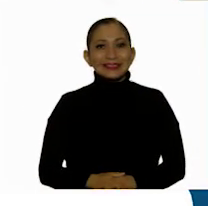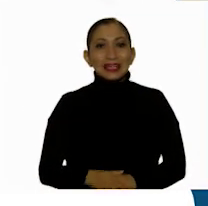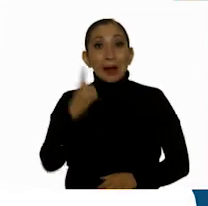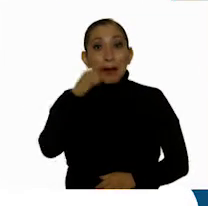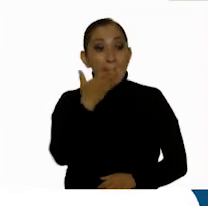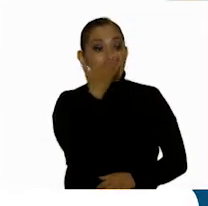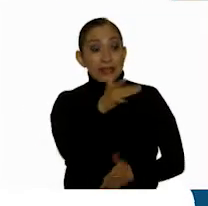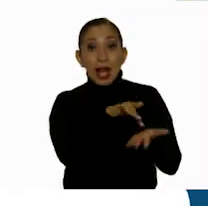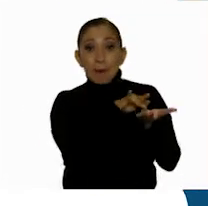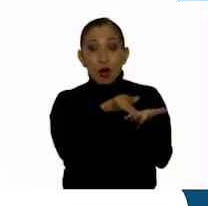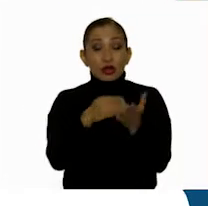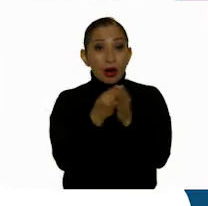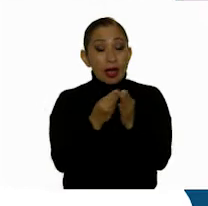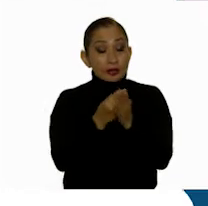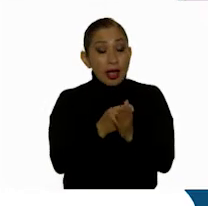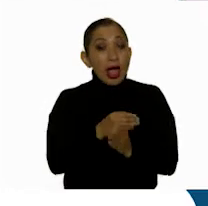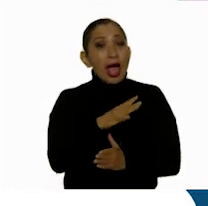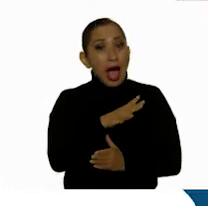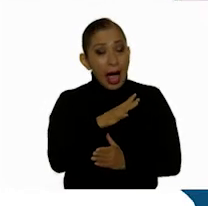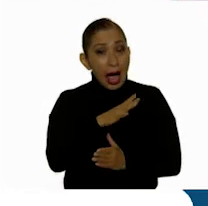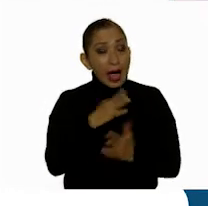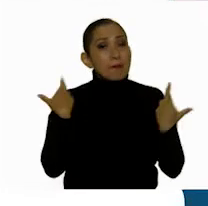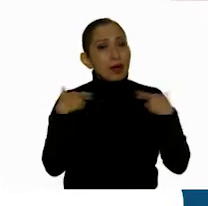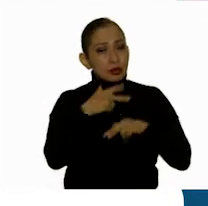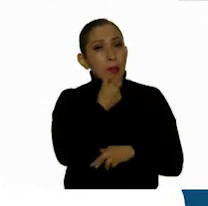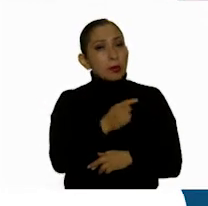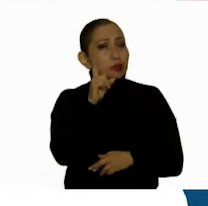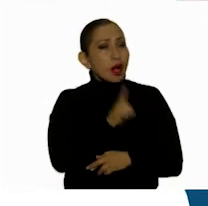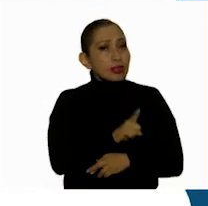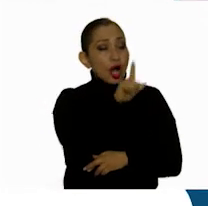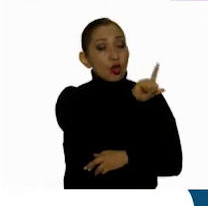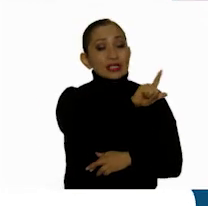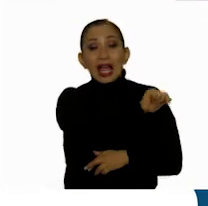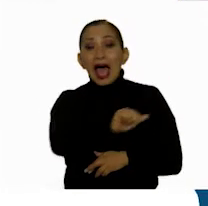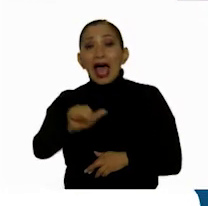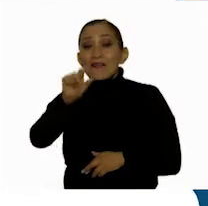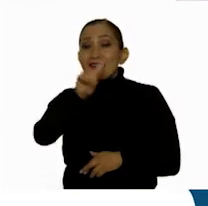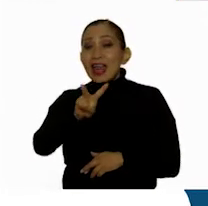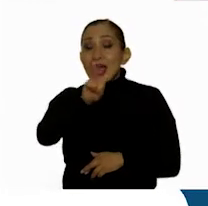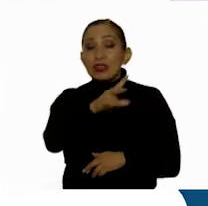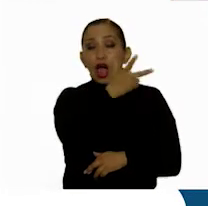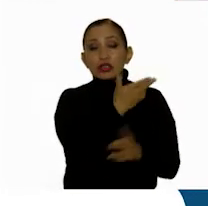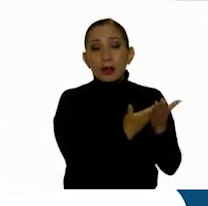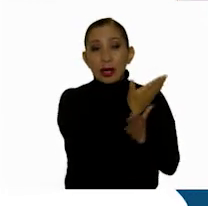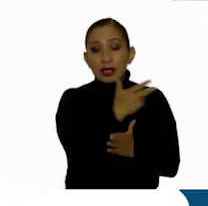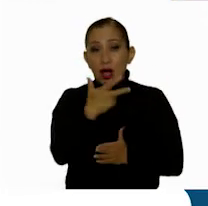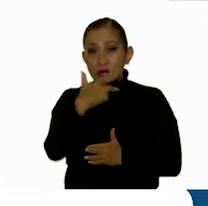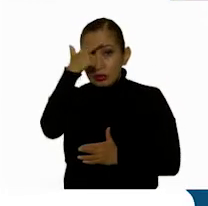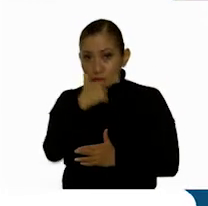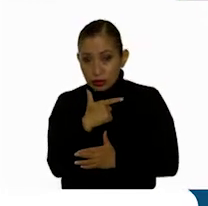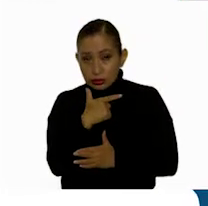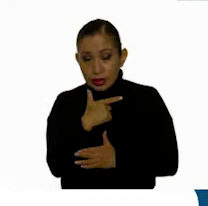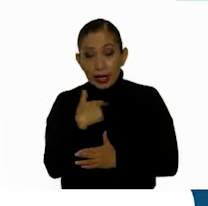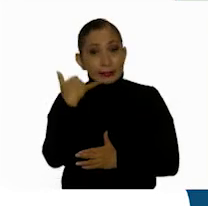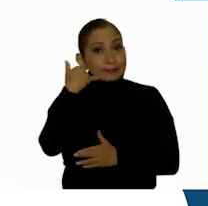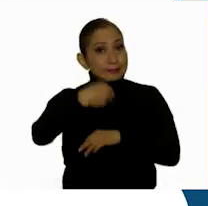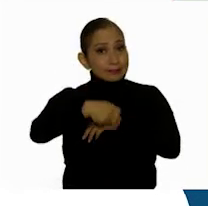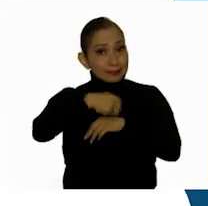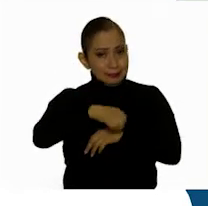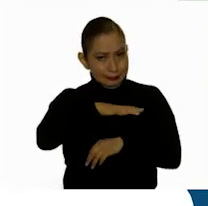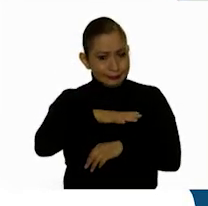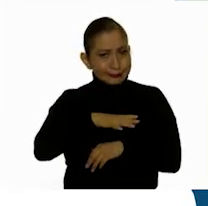Para solicitar apoyo pedagógico, comunícate con maestras y maestros de lunes a viernes de 8 a 20 horas al